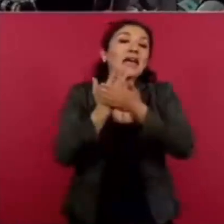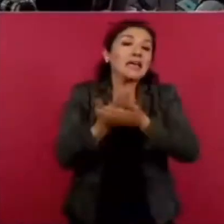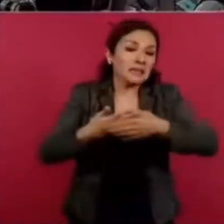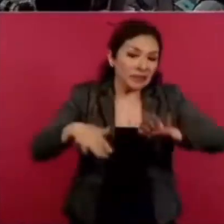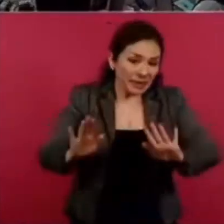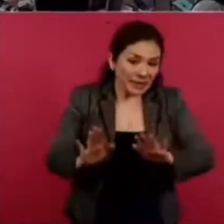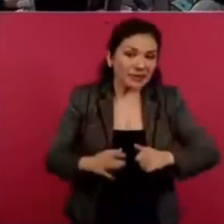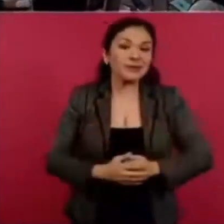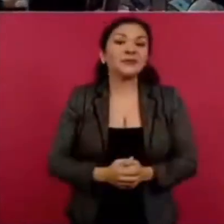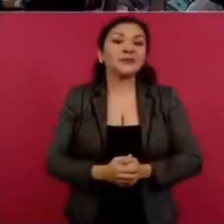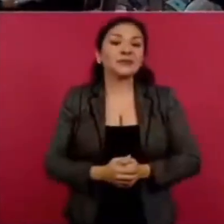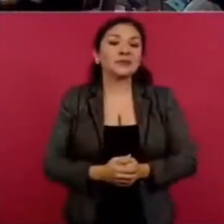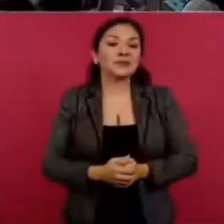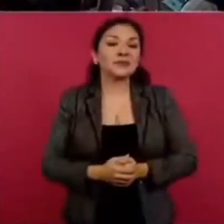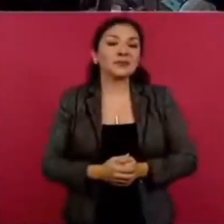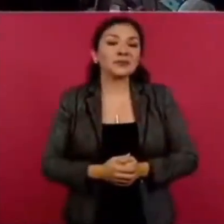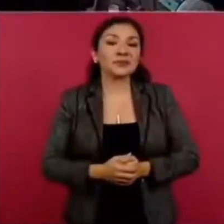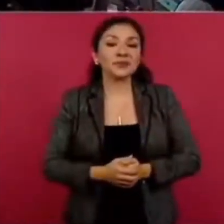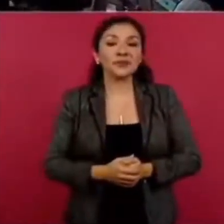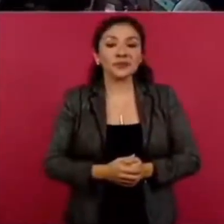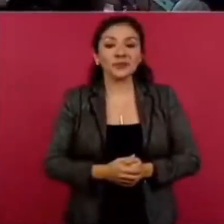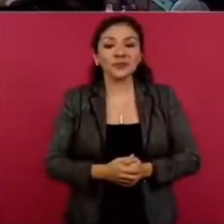Señor.